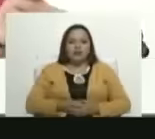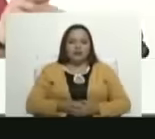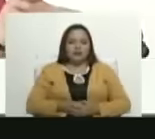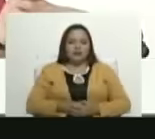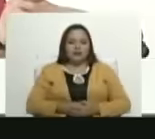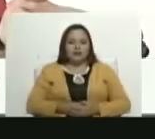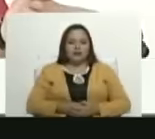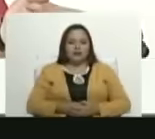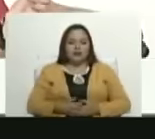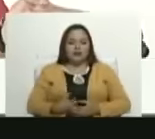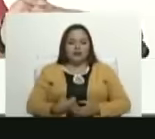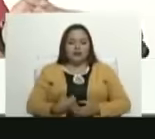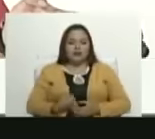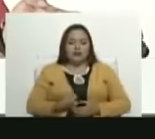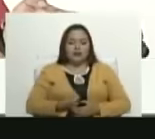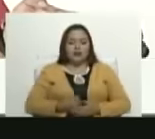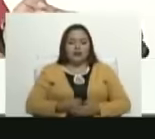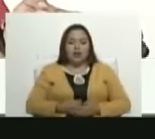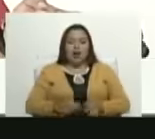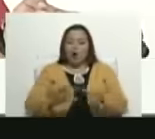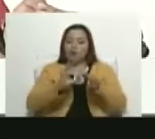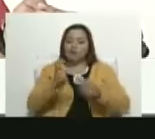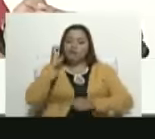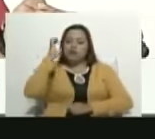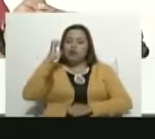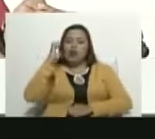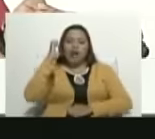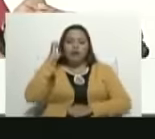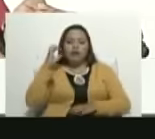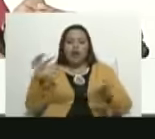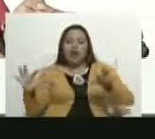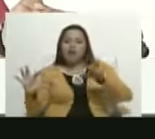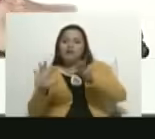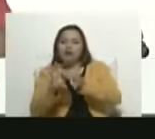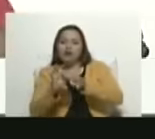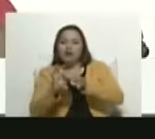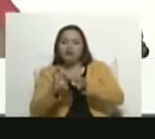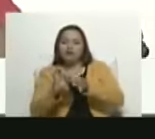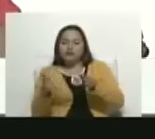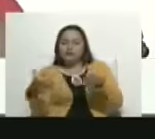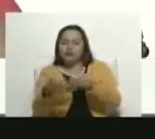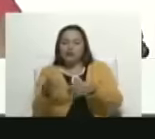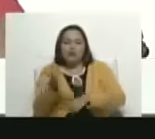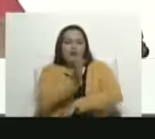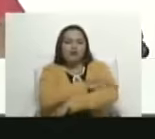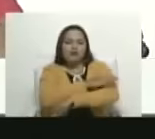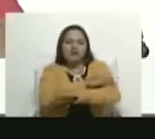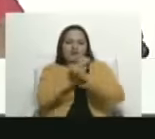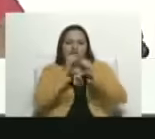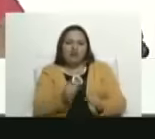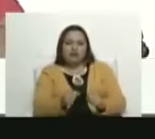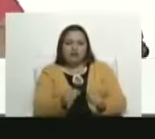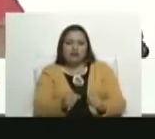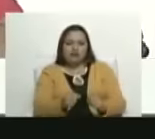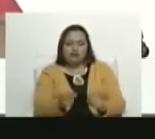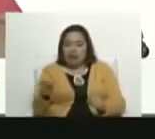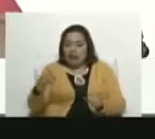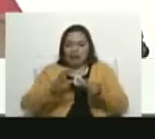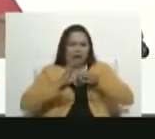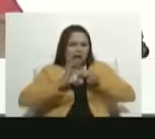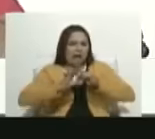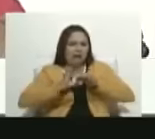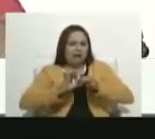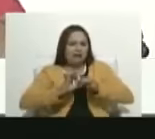Esos son los socios de esa derecha radical extrema, los socios, los que